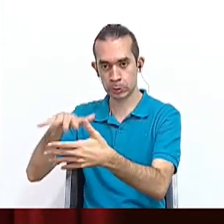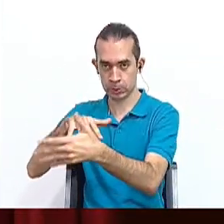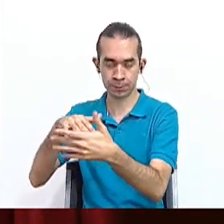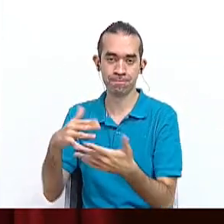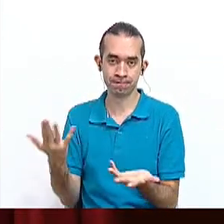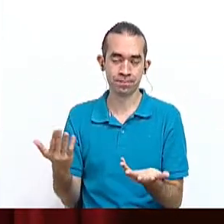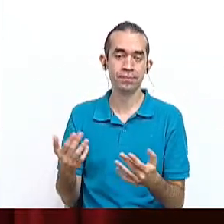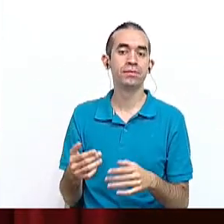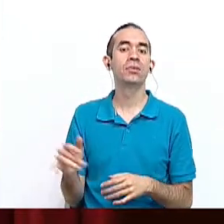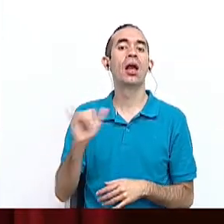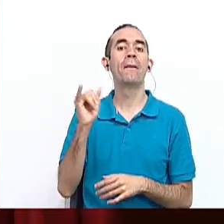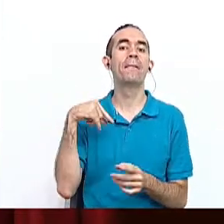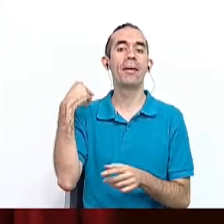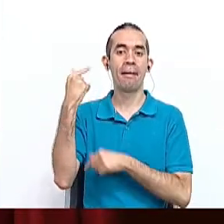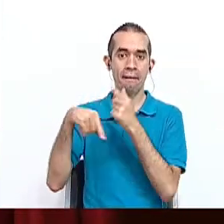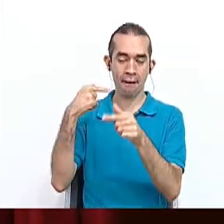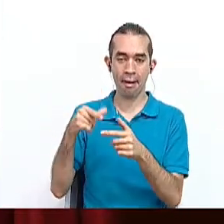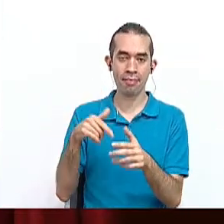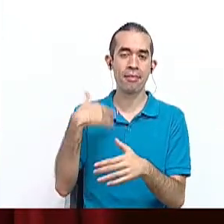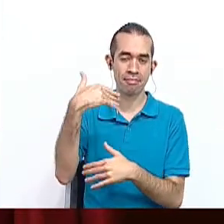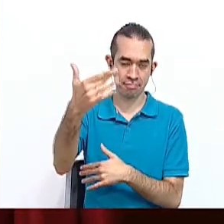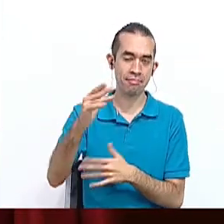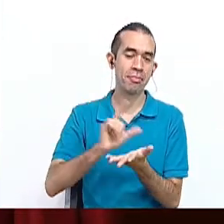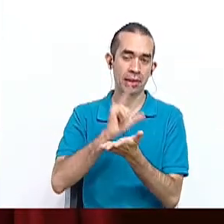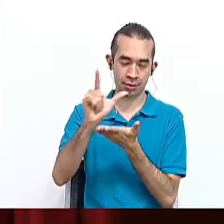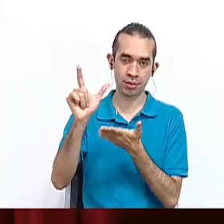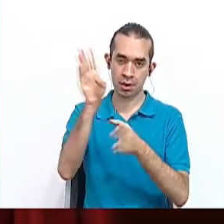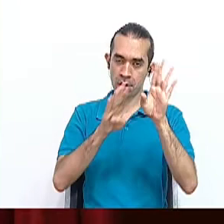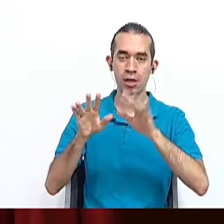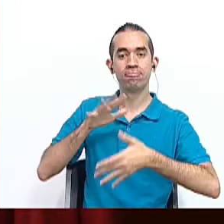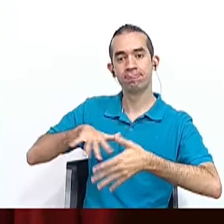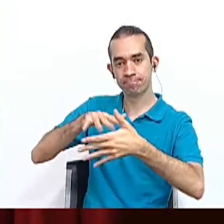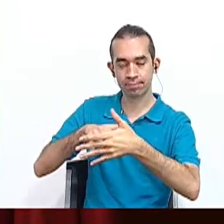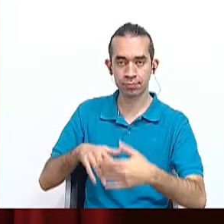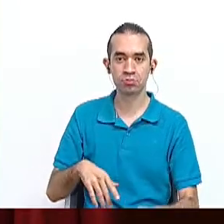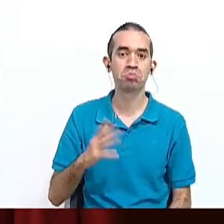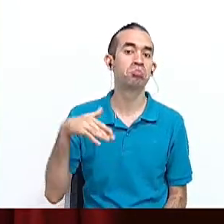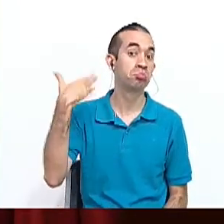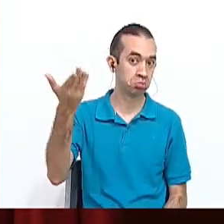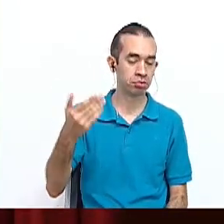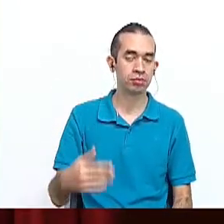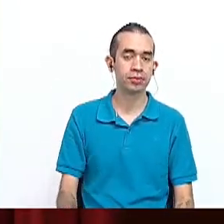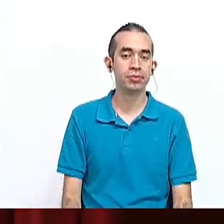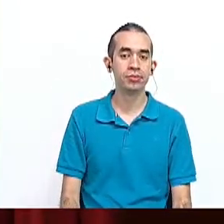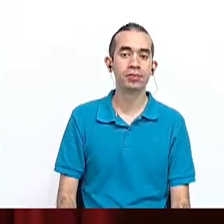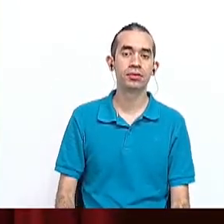sobre genética también en las próximas lecciones de biología. Vamos con la siguiente.